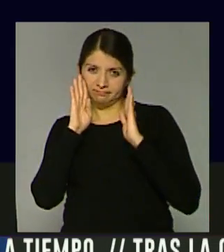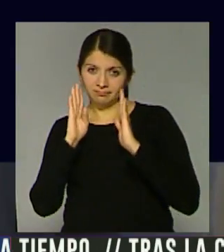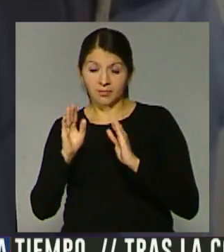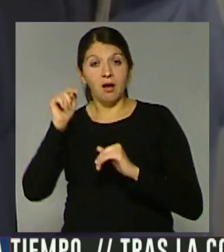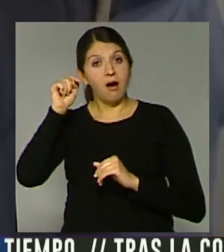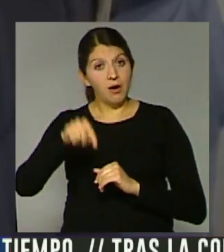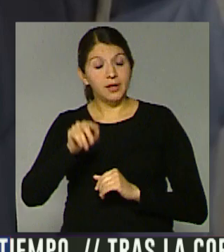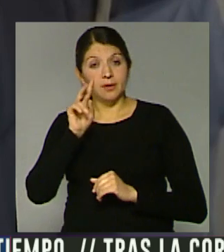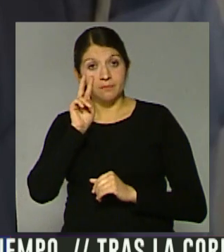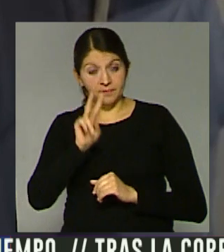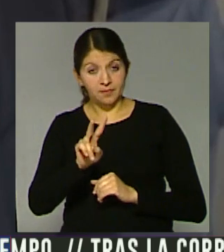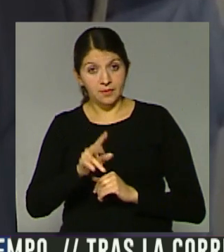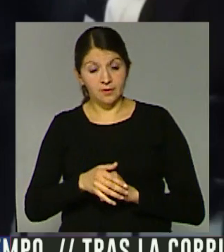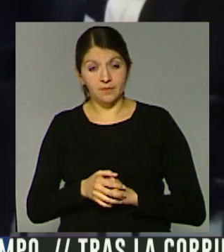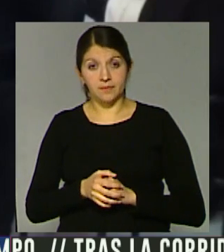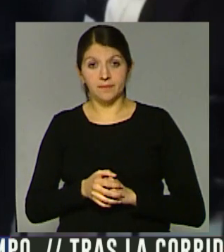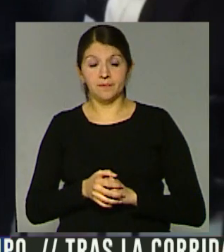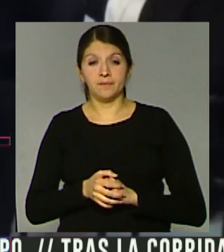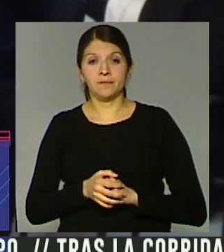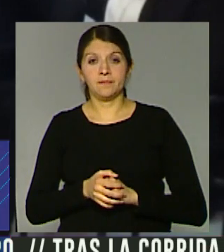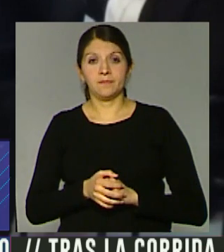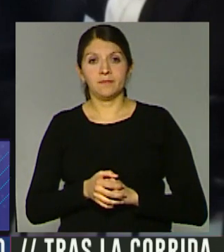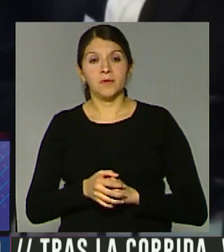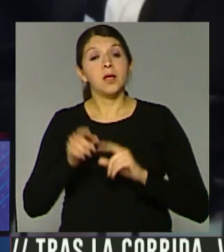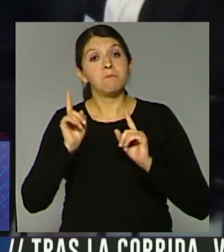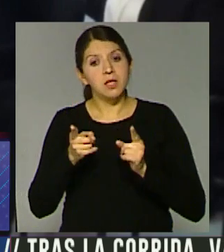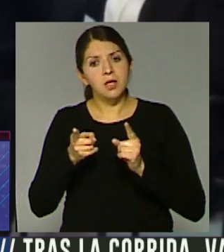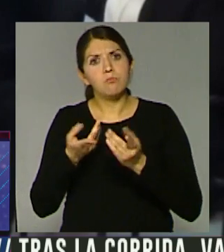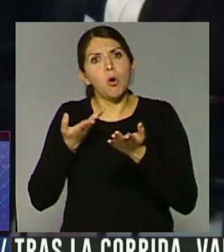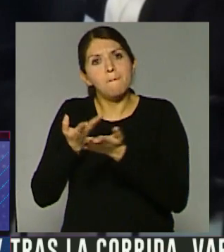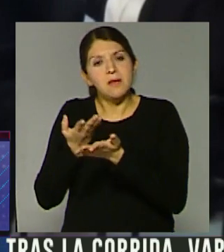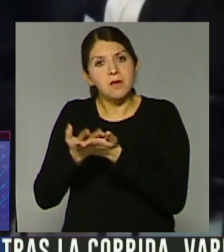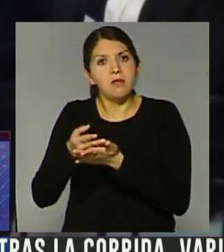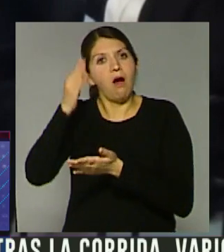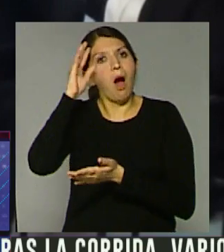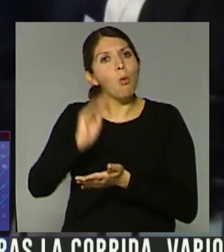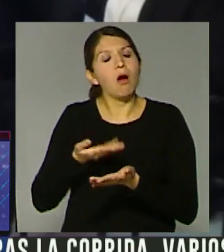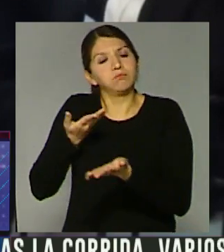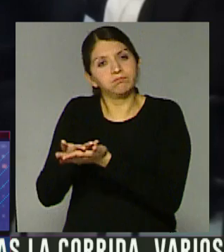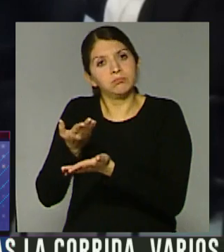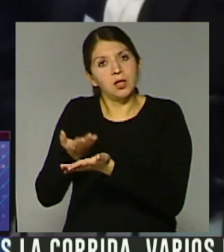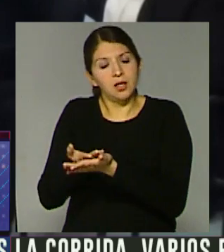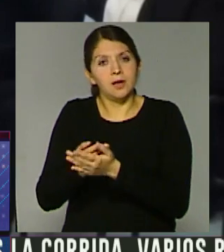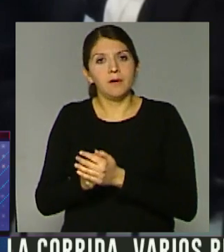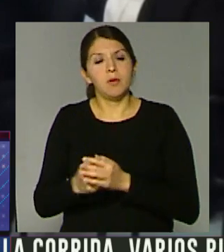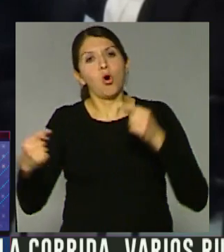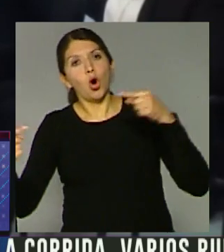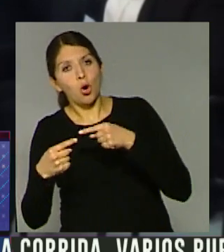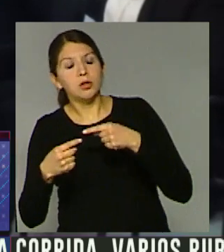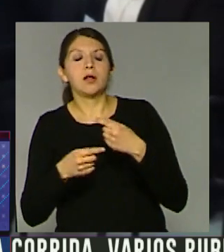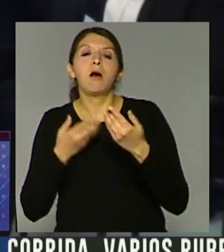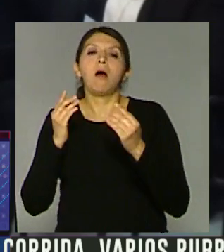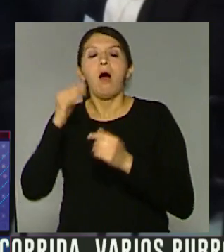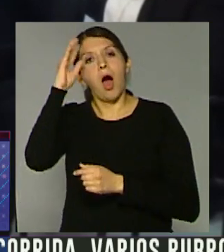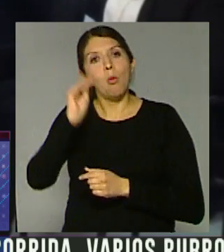si se quiere, lo que tiene que ver con los pedidos en cuanto a la condena para Julieta Silva. Lo había hecho la querella, la defensa, como así también el